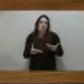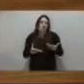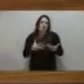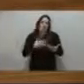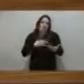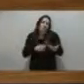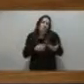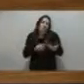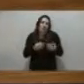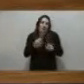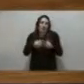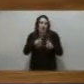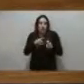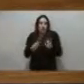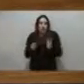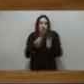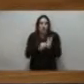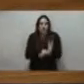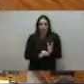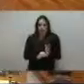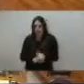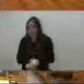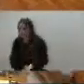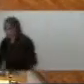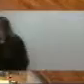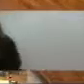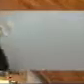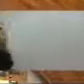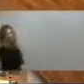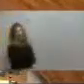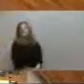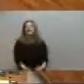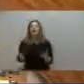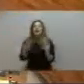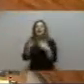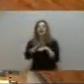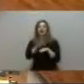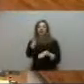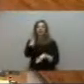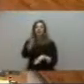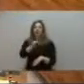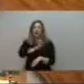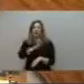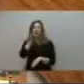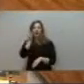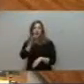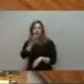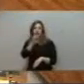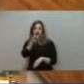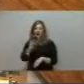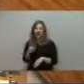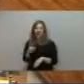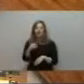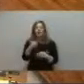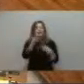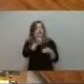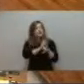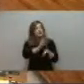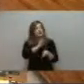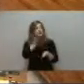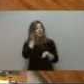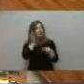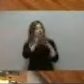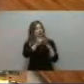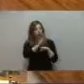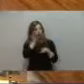nuevas aportaciones. Gracias, señora consejera. Señora Pérez tiene la palabra. Señora consejera, le agradezco en primer